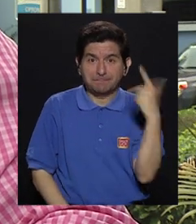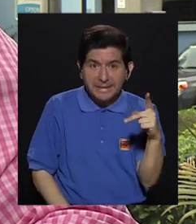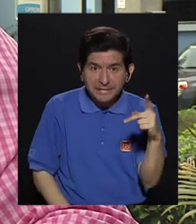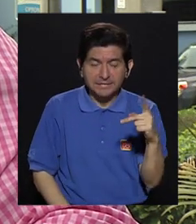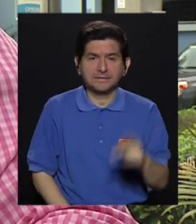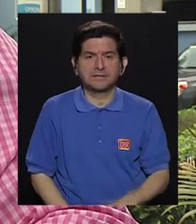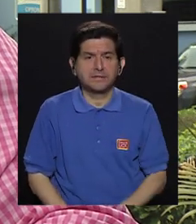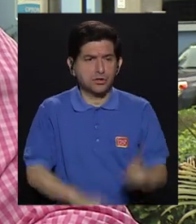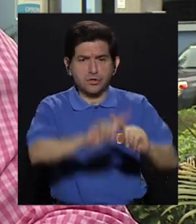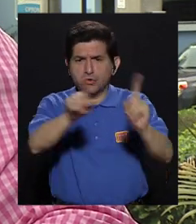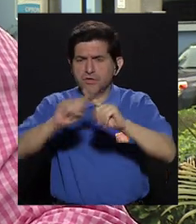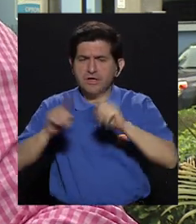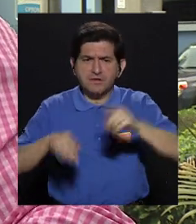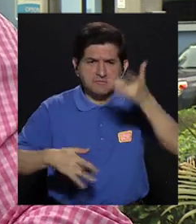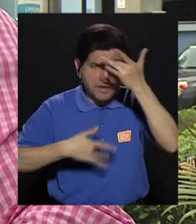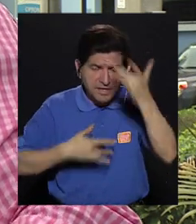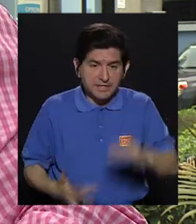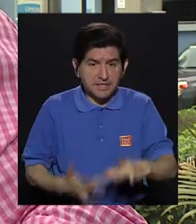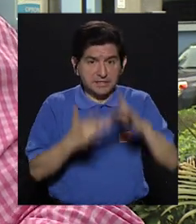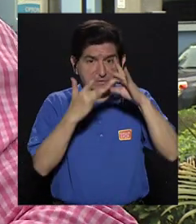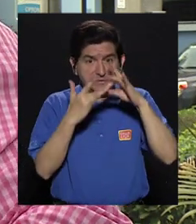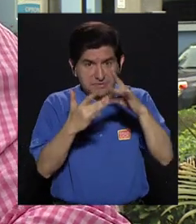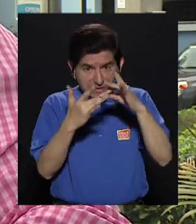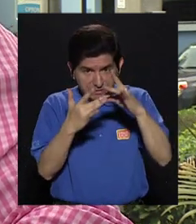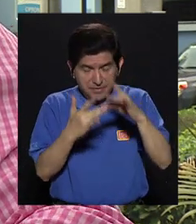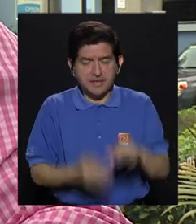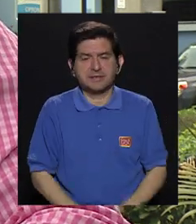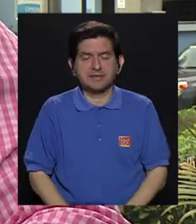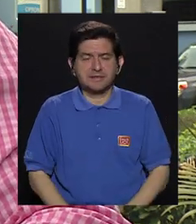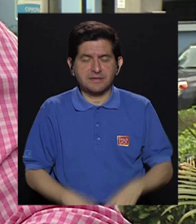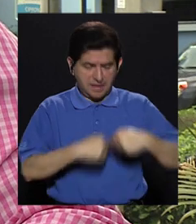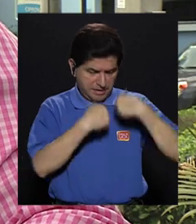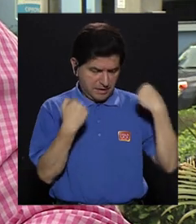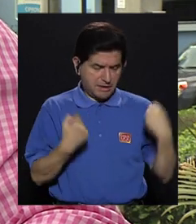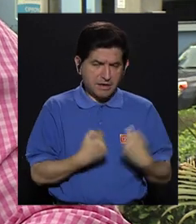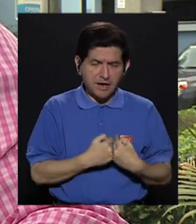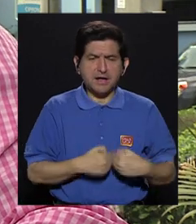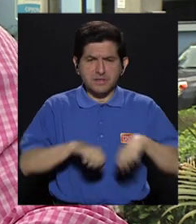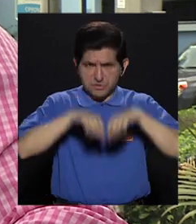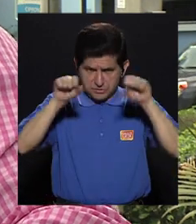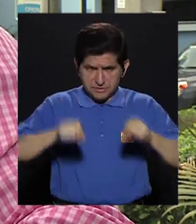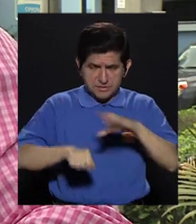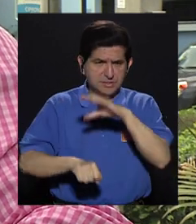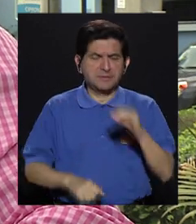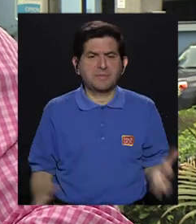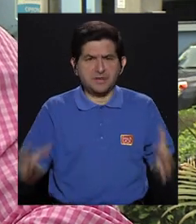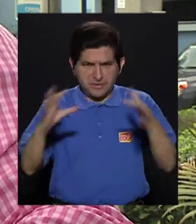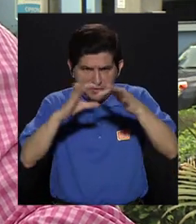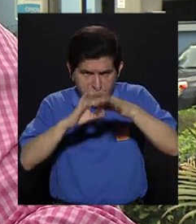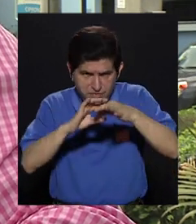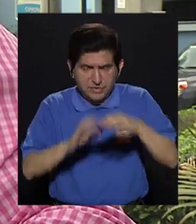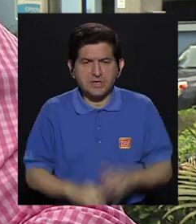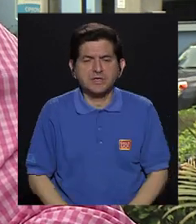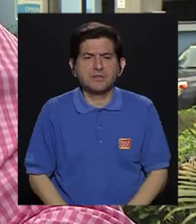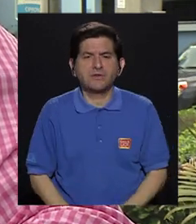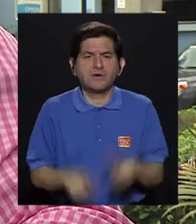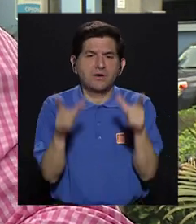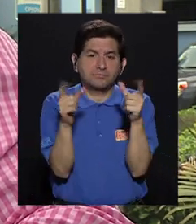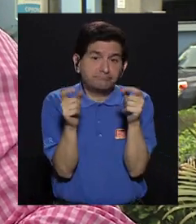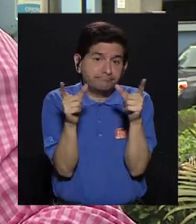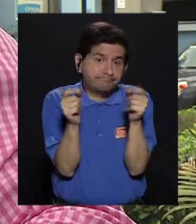riesgo para varias enfermedades, principalmente las cardiovasculares y las asociadas a